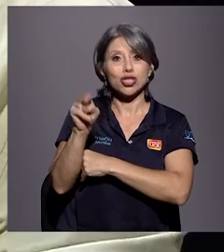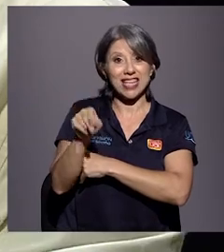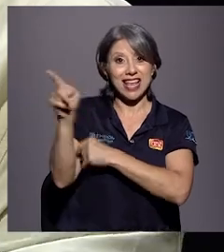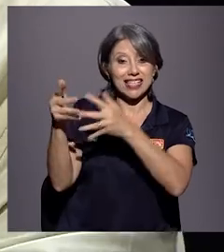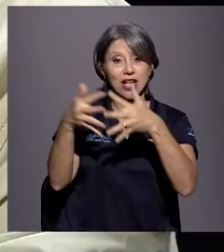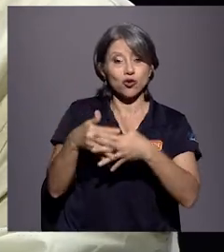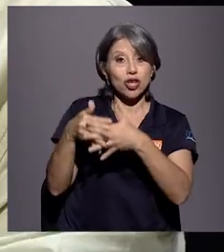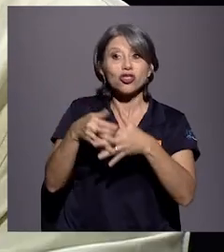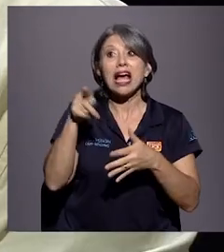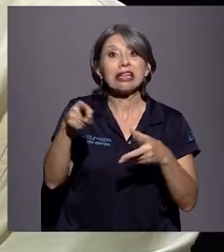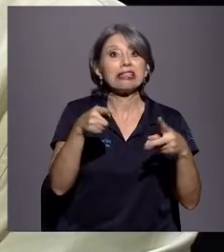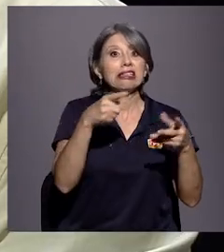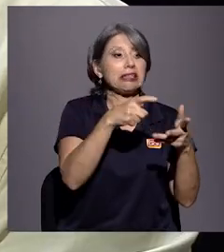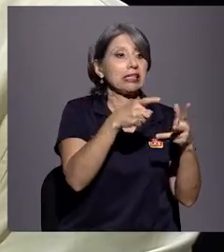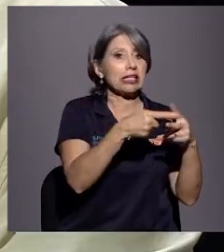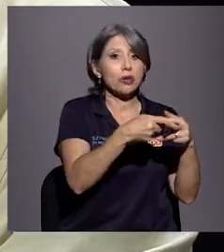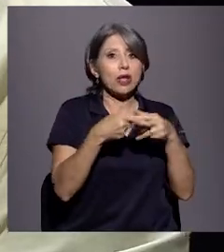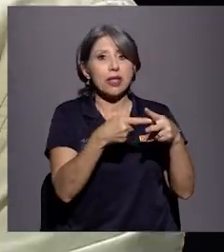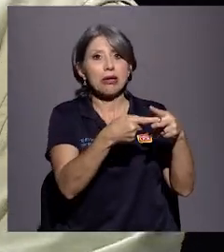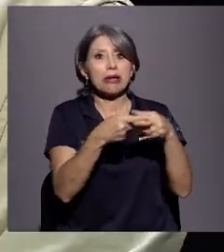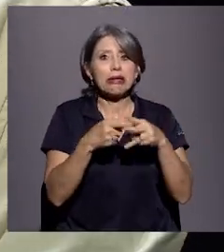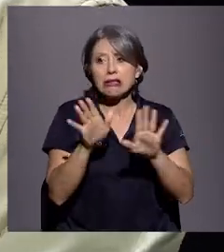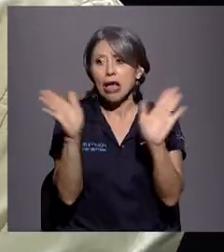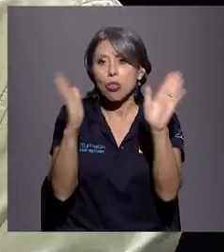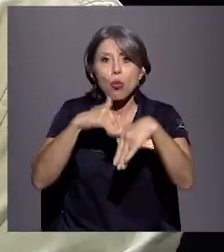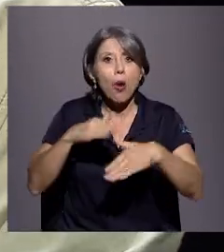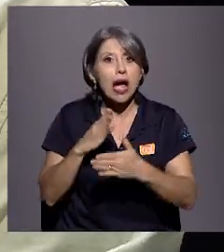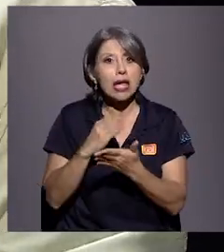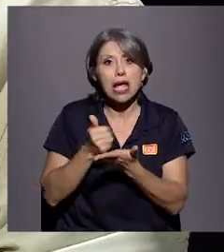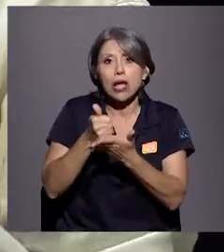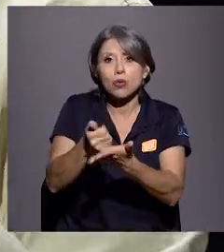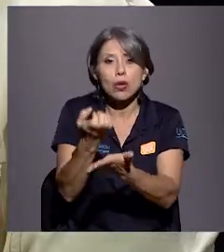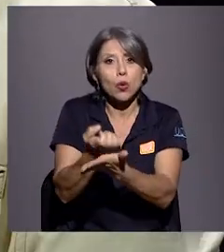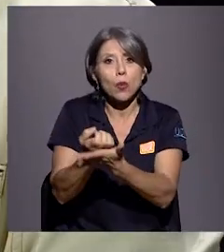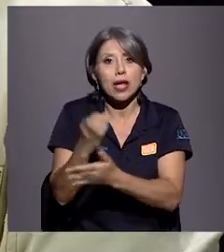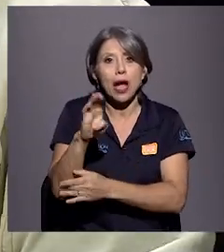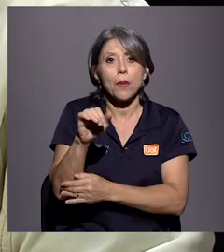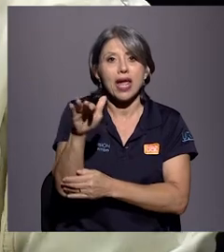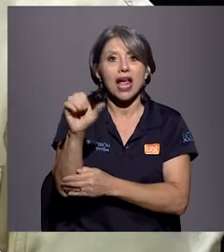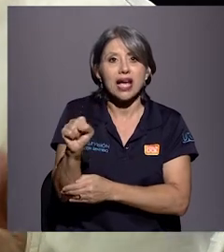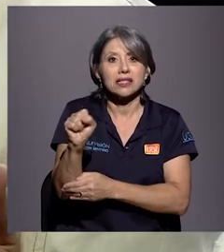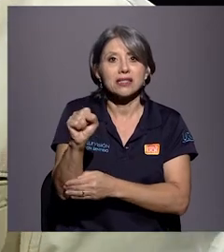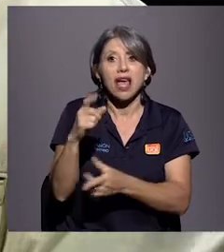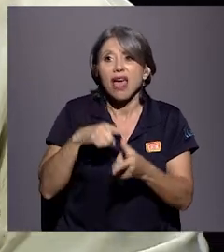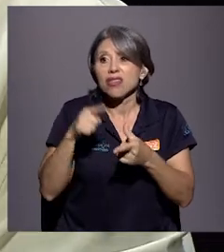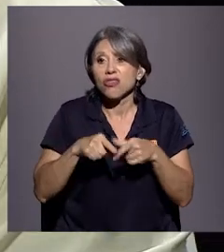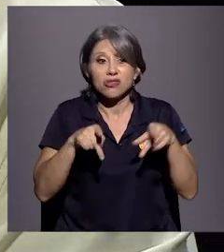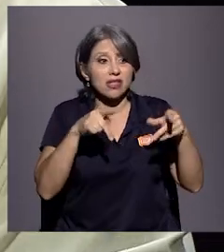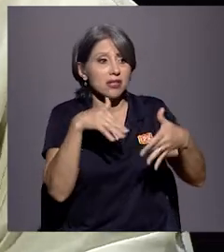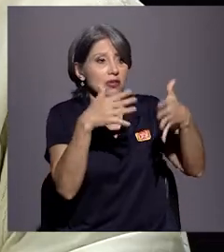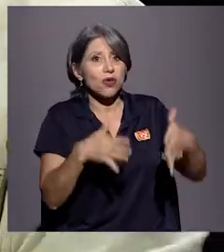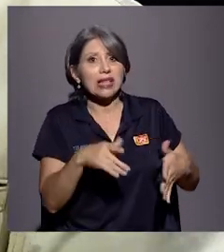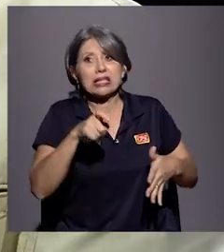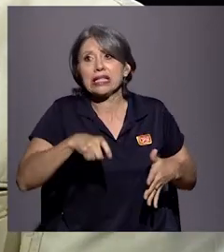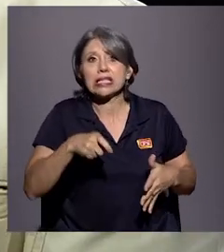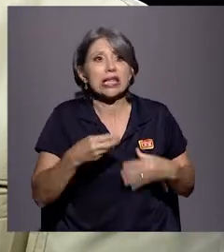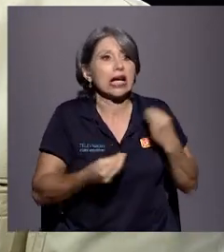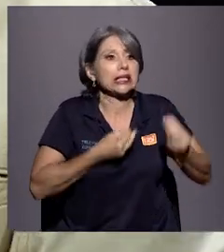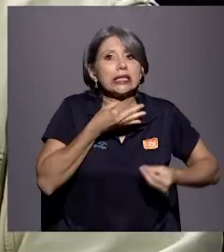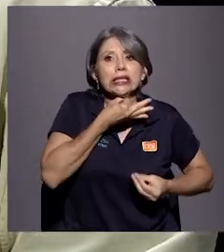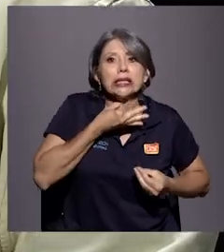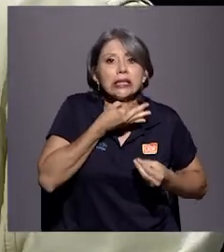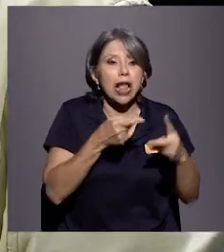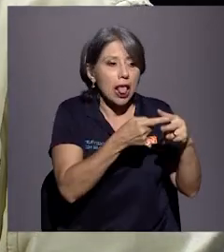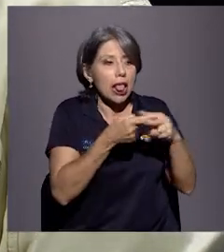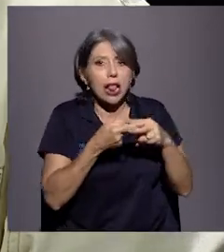becas. Entonces, hay préstamos a los estudiantes. Los estudiantes terminan la facultad de Derecho o de Medicina muy